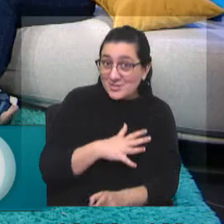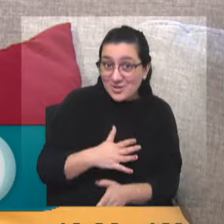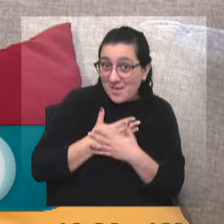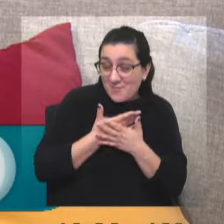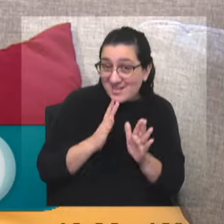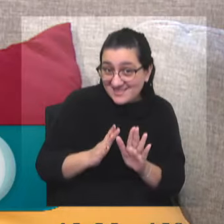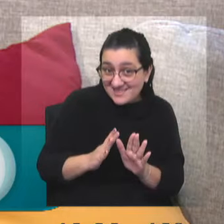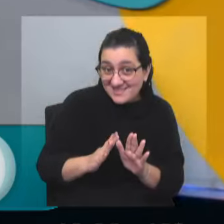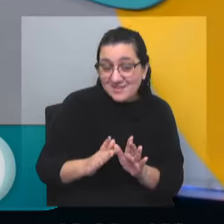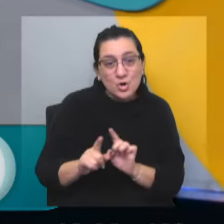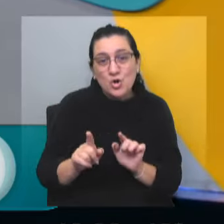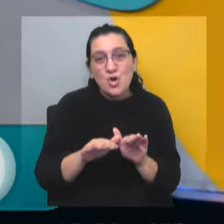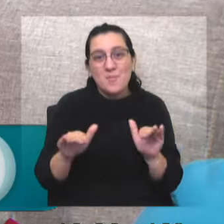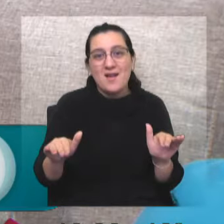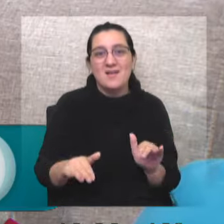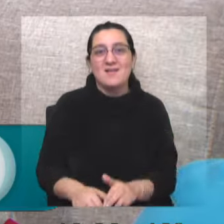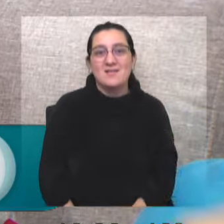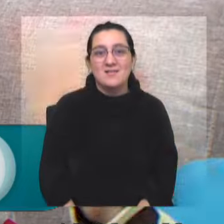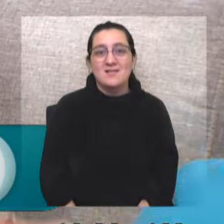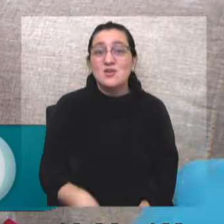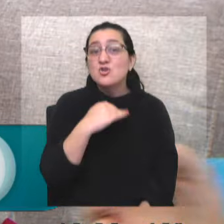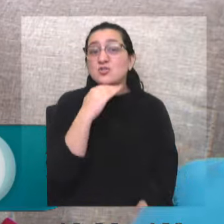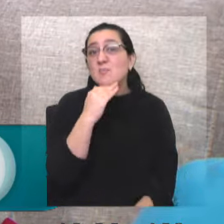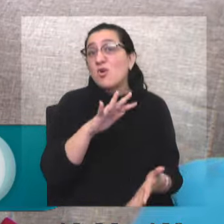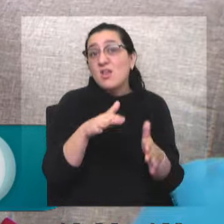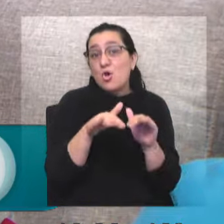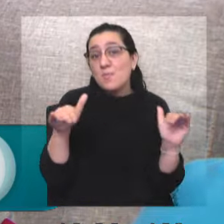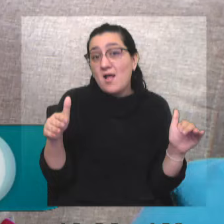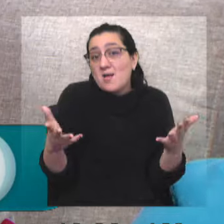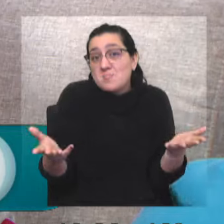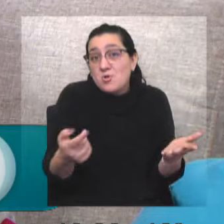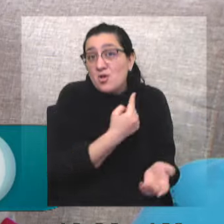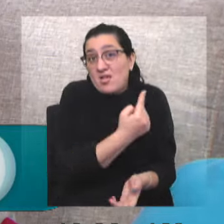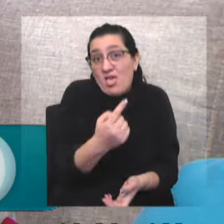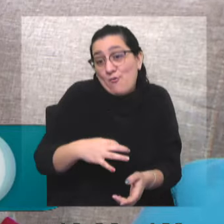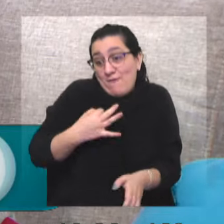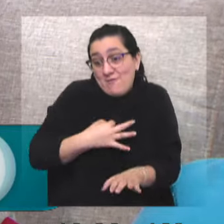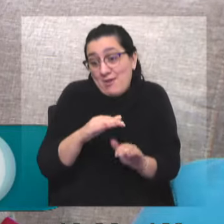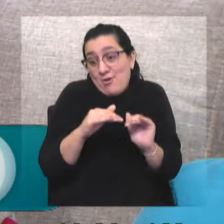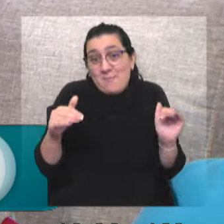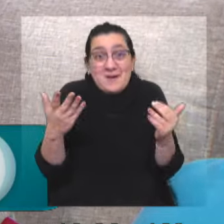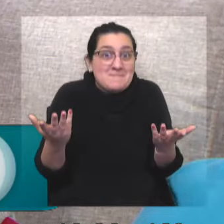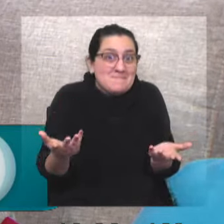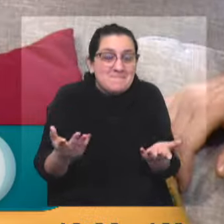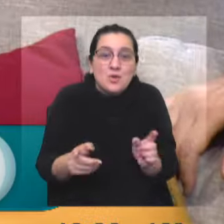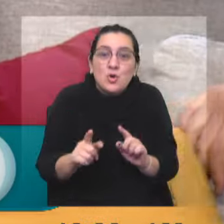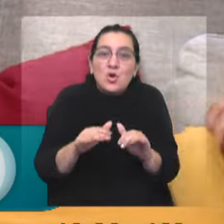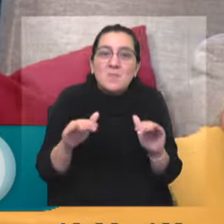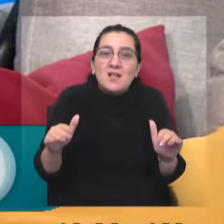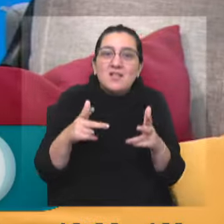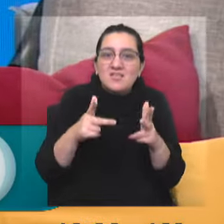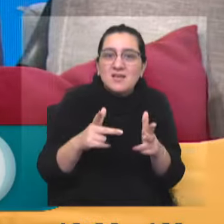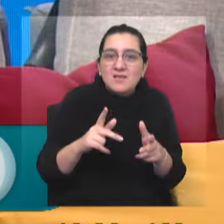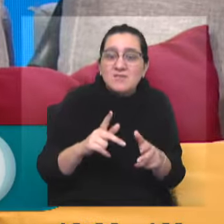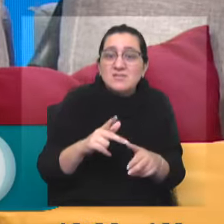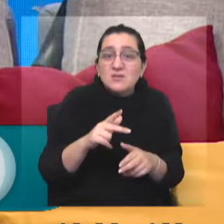longeva? Pero no es normal. Bueno, no sabemos qué es lo normal. Claro, lo normal es lo que lo cada común. Uno vive, claro, lo que cada uno vive. No es normal que alguien diga, voy a dar una primicia